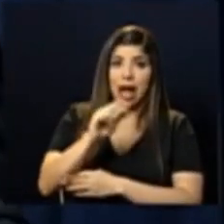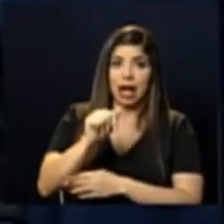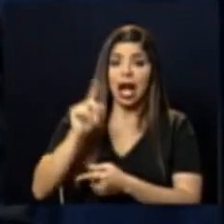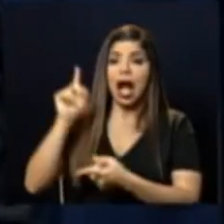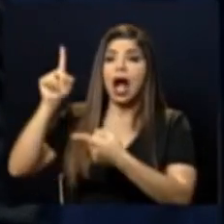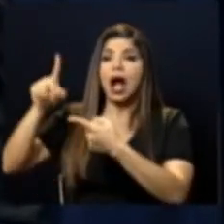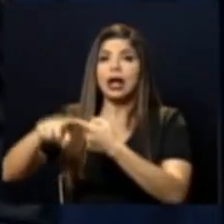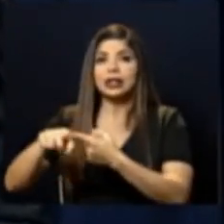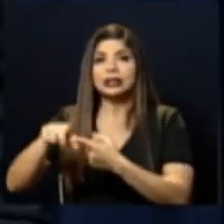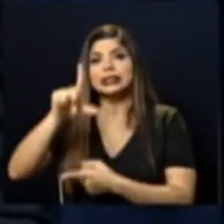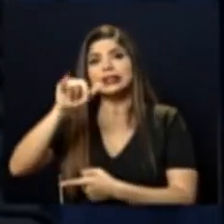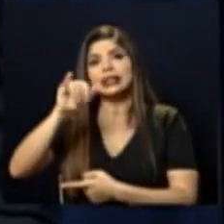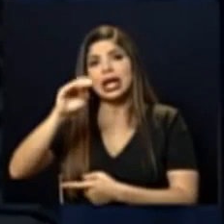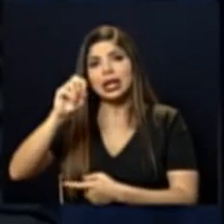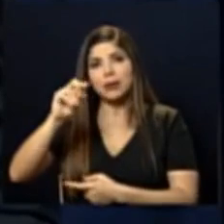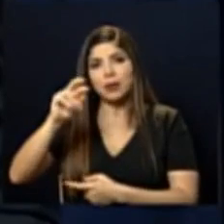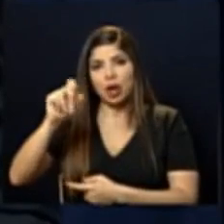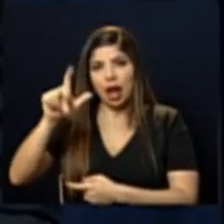Limonal.